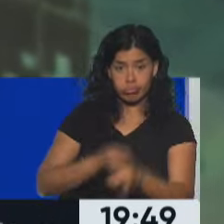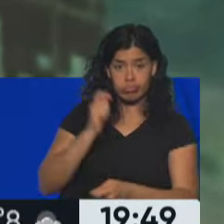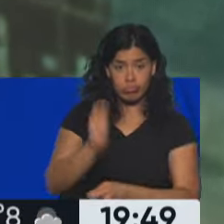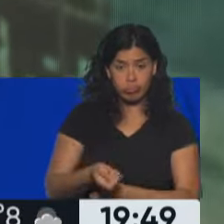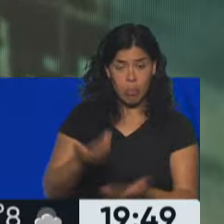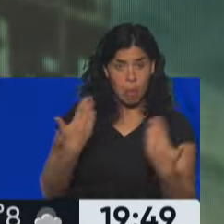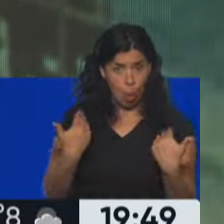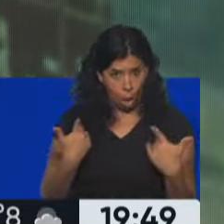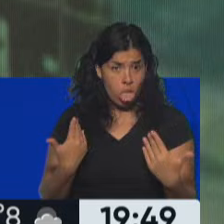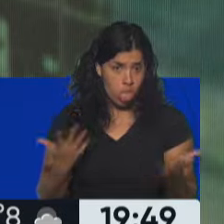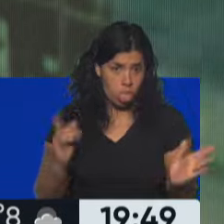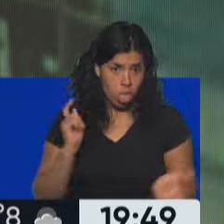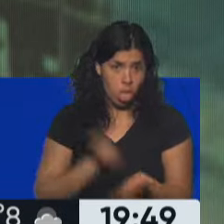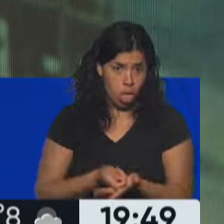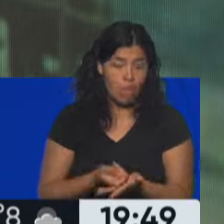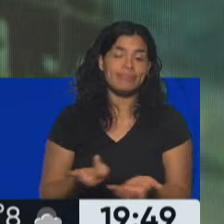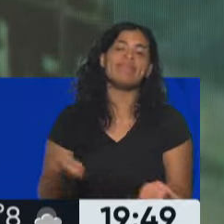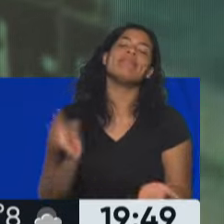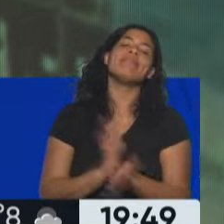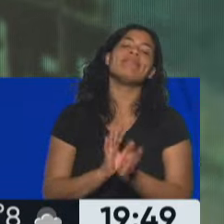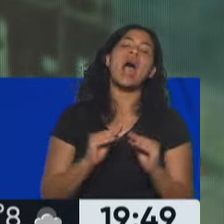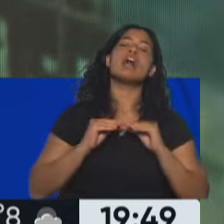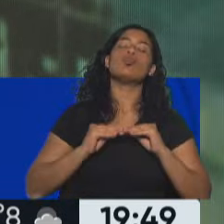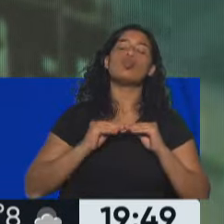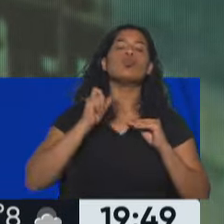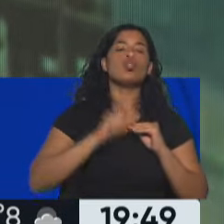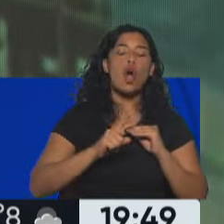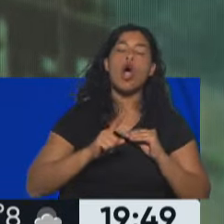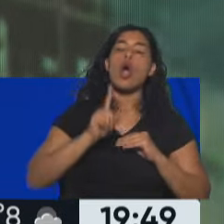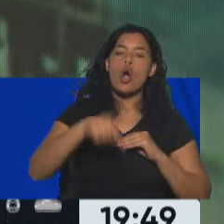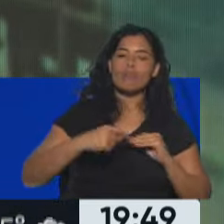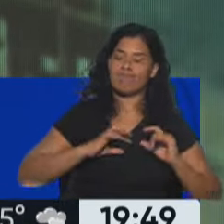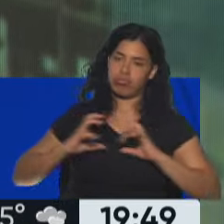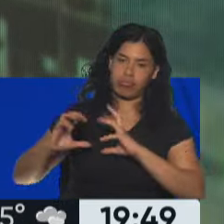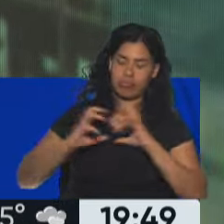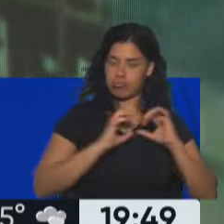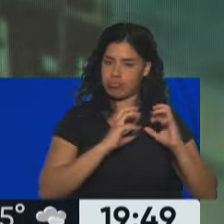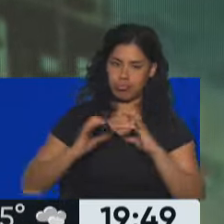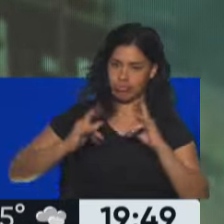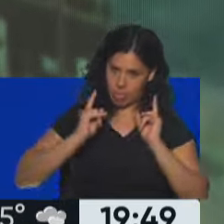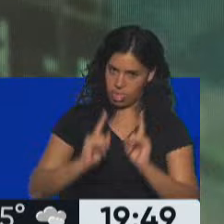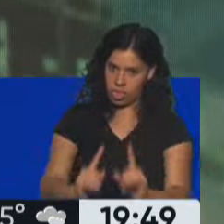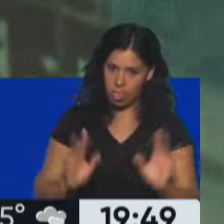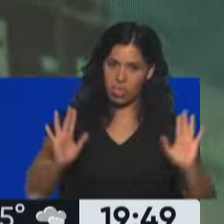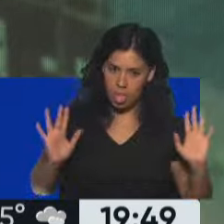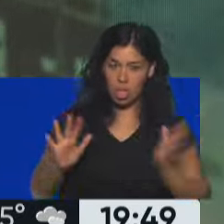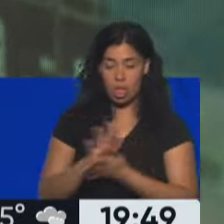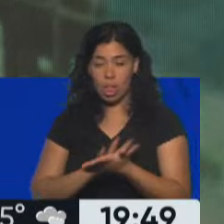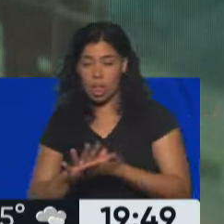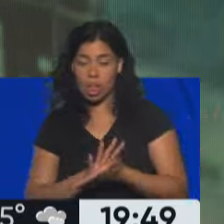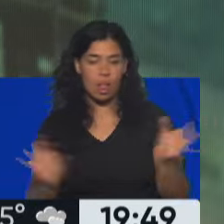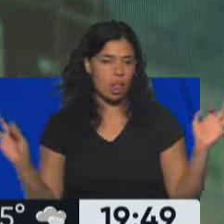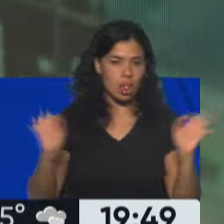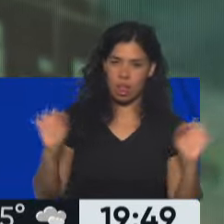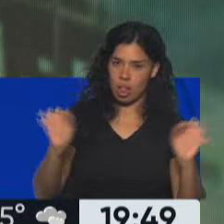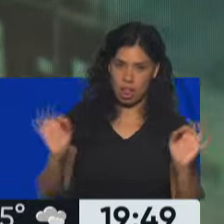hijos. Claramente es una cuestión que todavía sigue generando debate, que no está resuelta y que aún no se generó el veto por